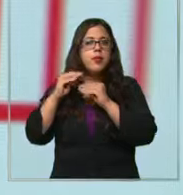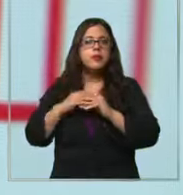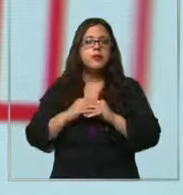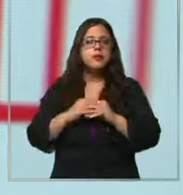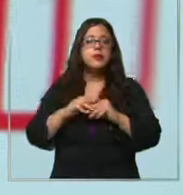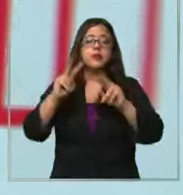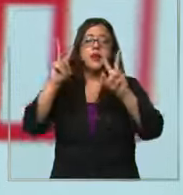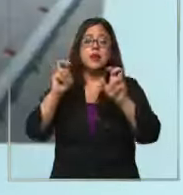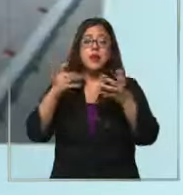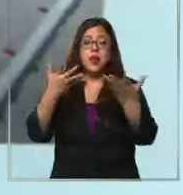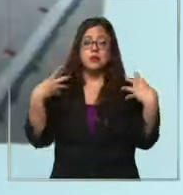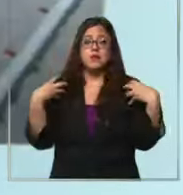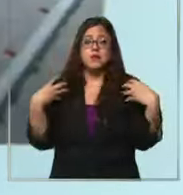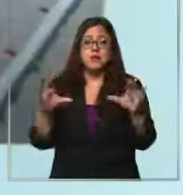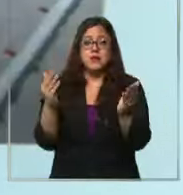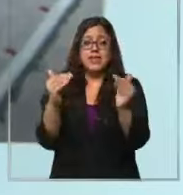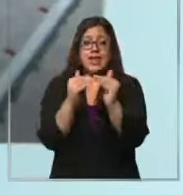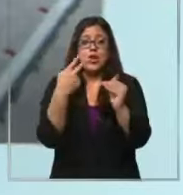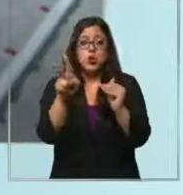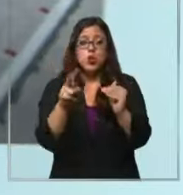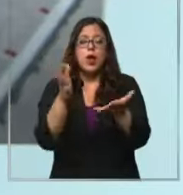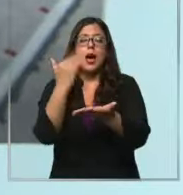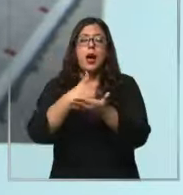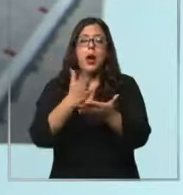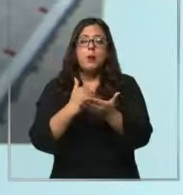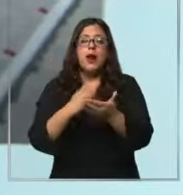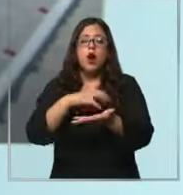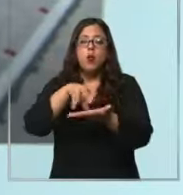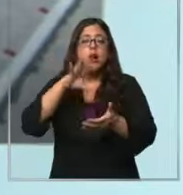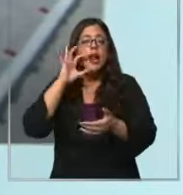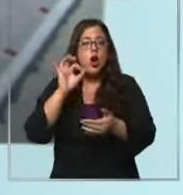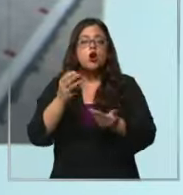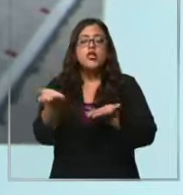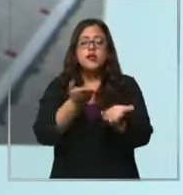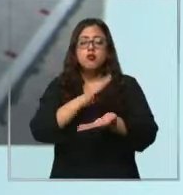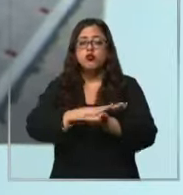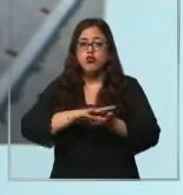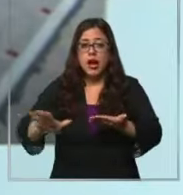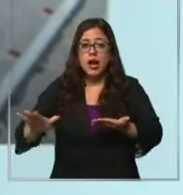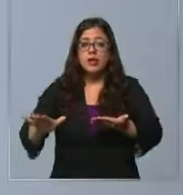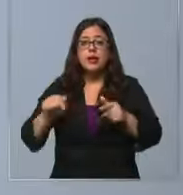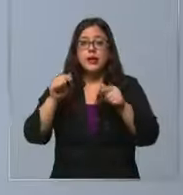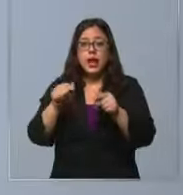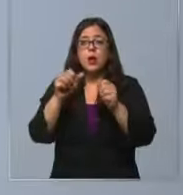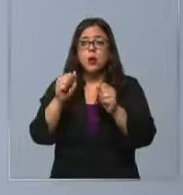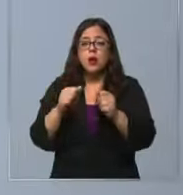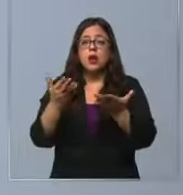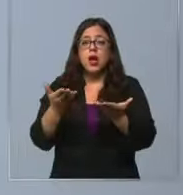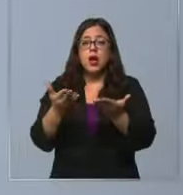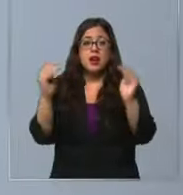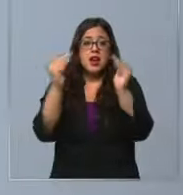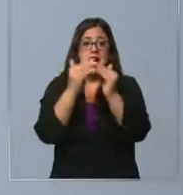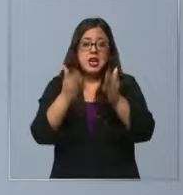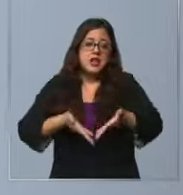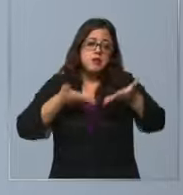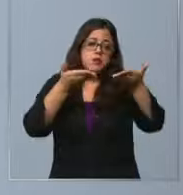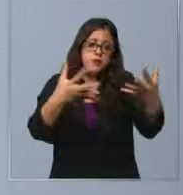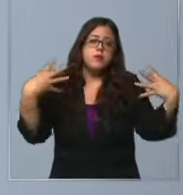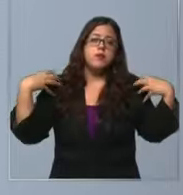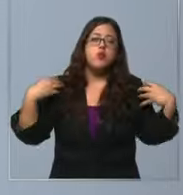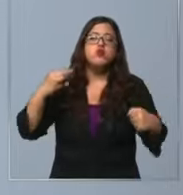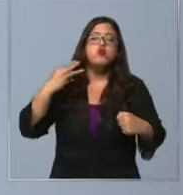Encarga tu Casa es el plan realizado por Las Condes. Consiste en un servicio gratuito en el que puede dejar su hogar al cuidado de la